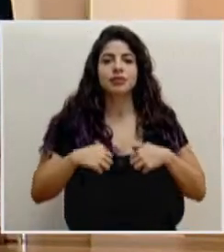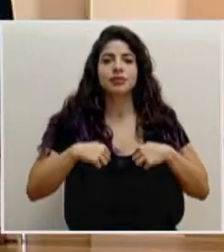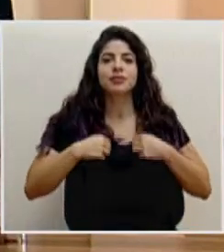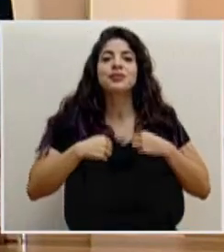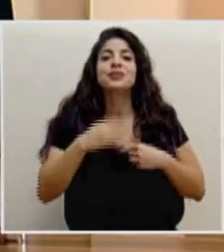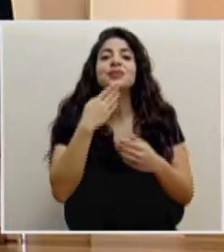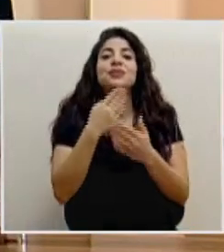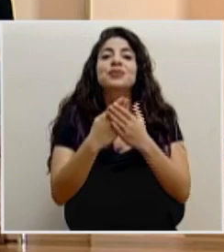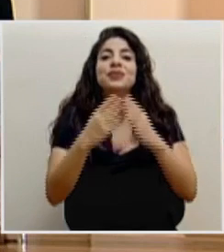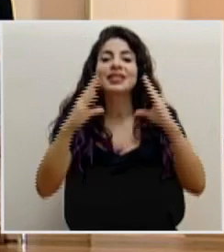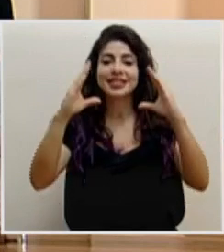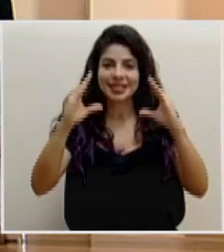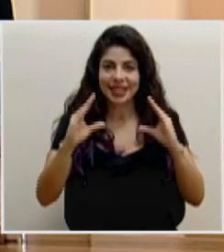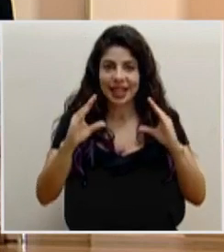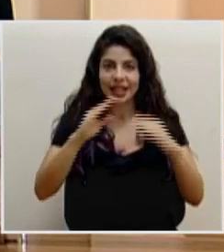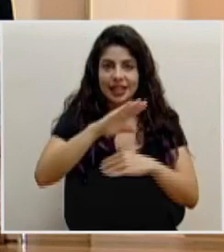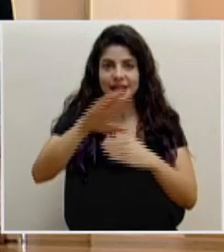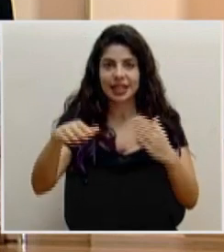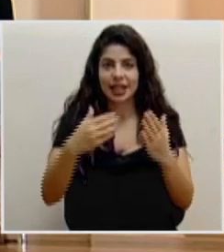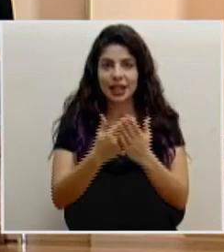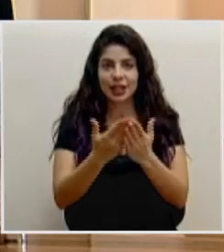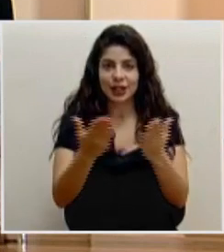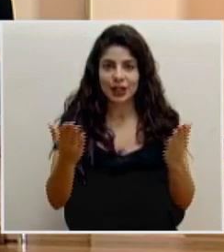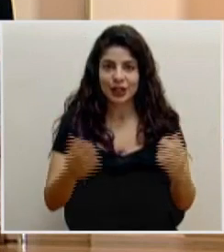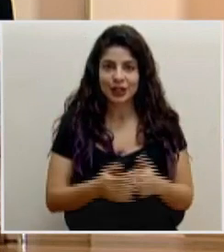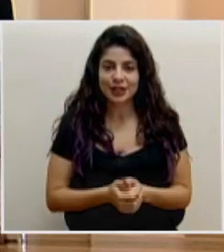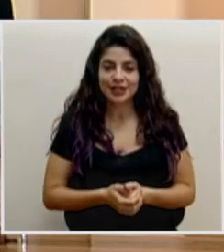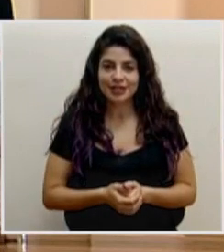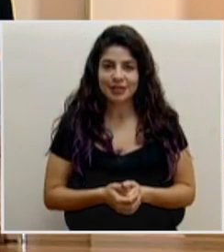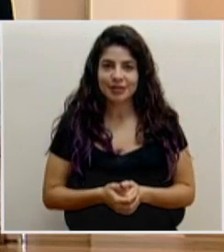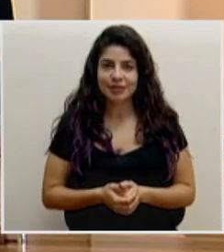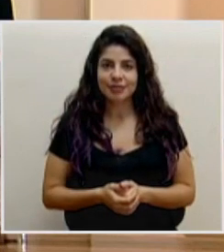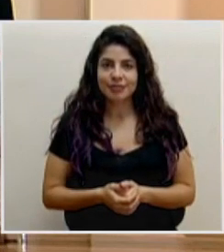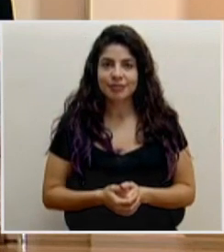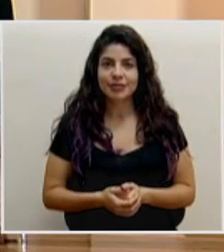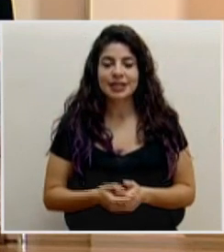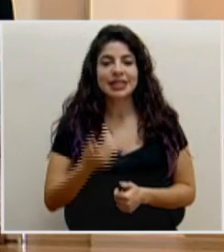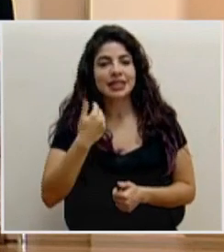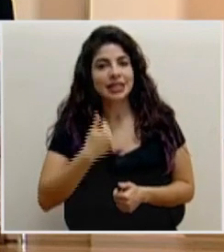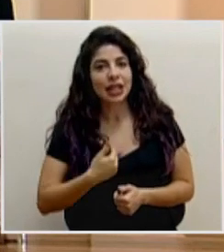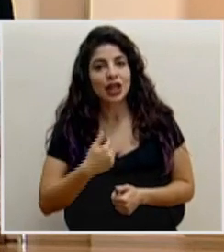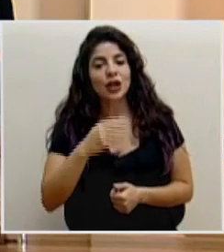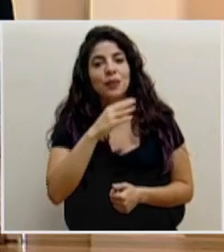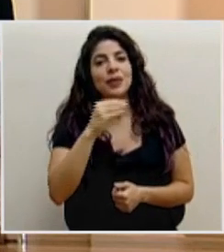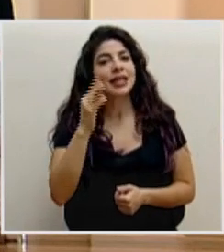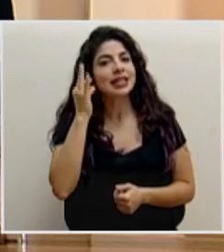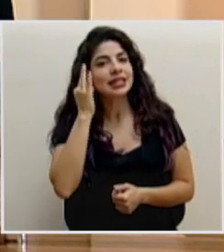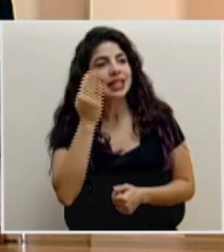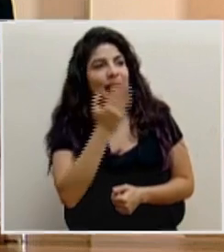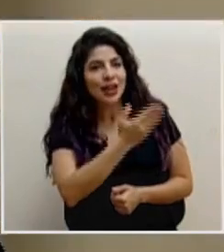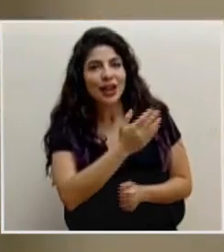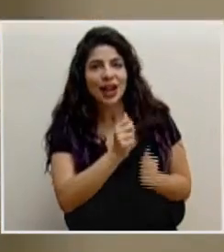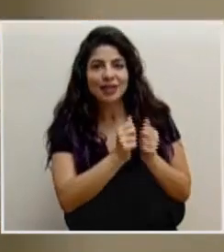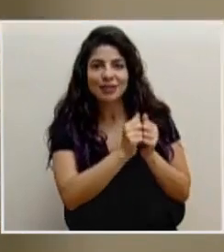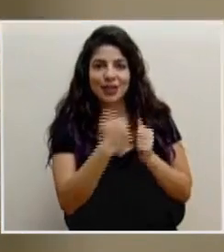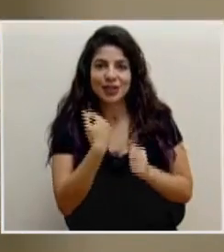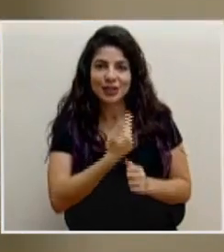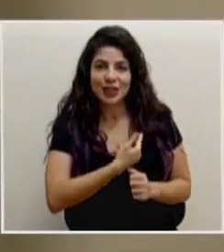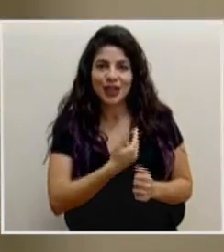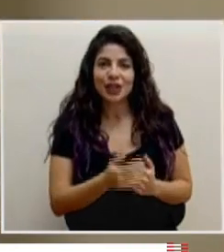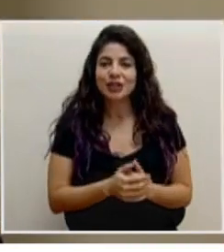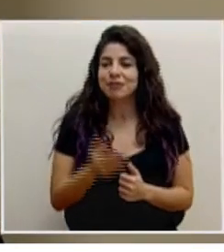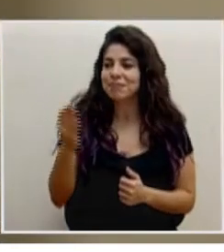Muy buenas tardes a todas y a todos, a los señores y la señora que nos acompañan, don